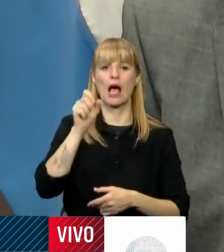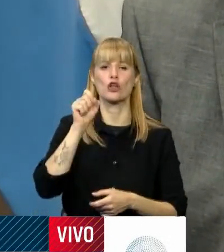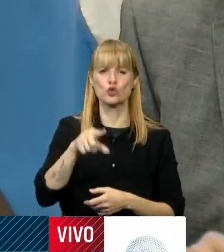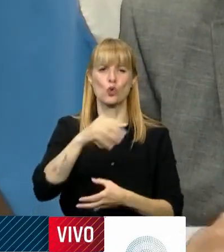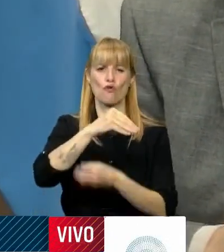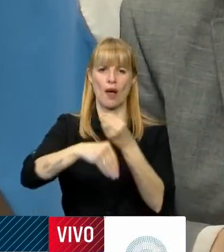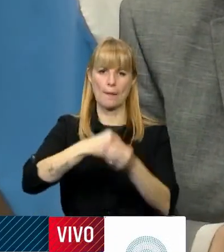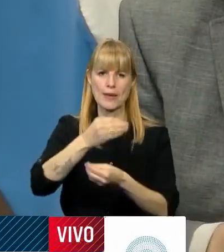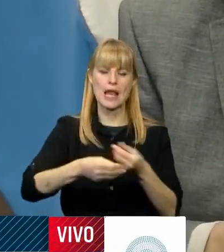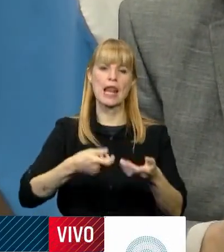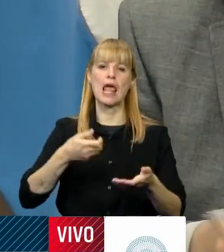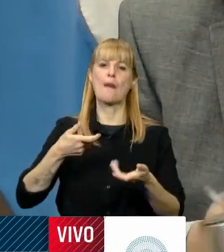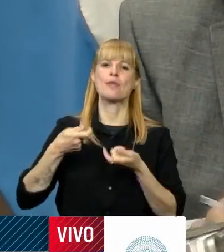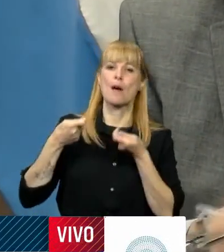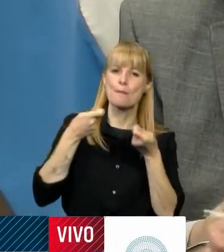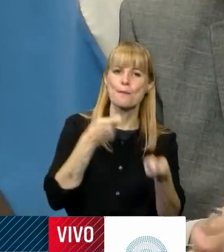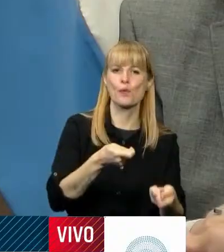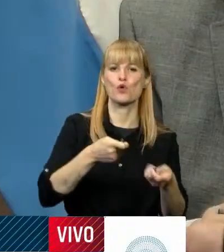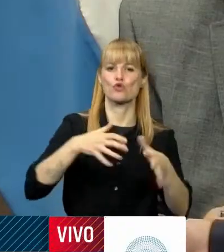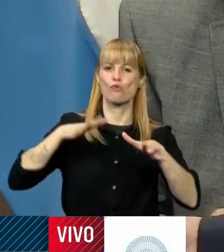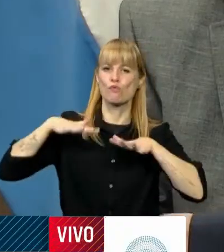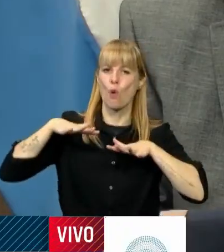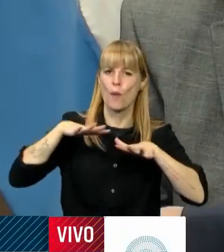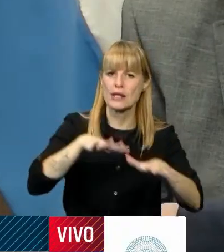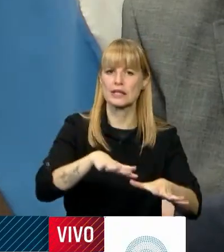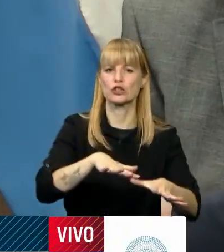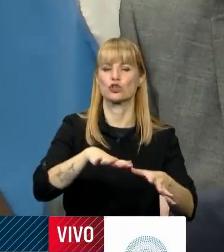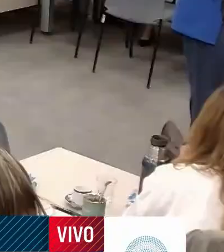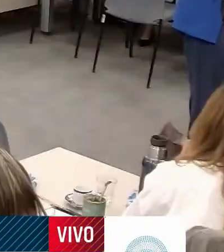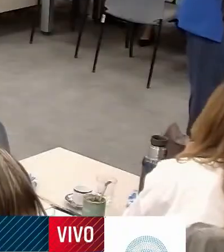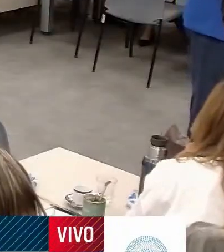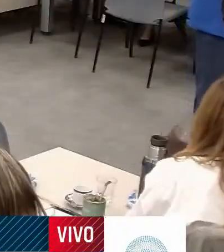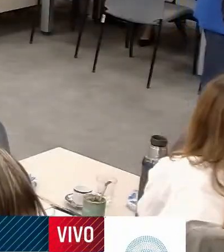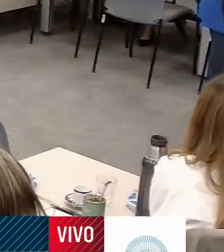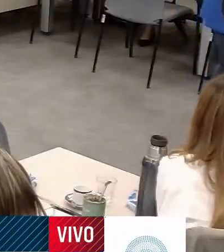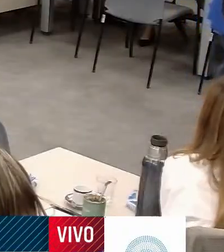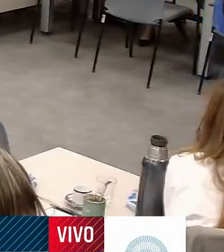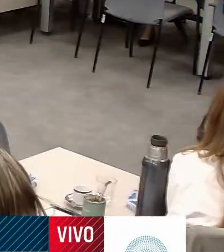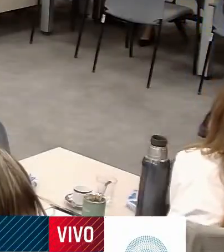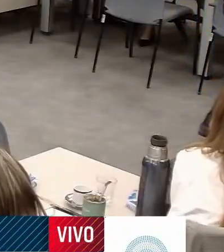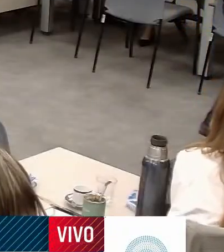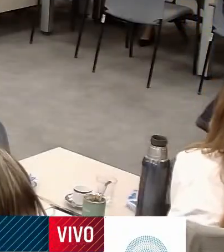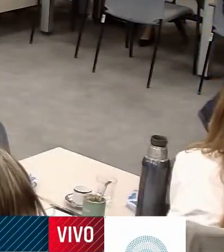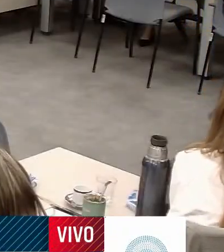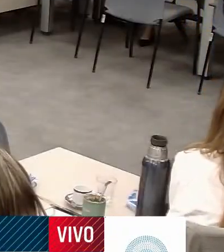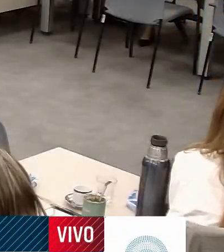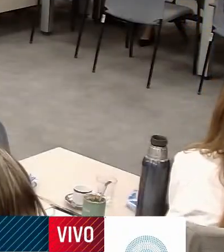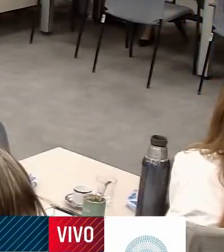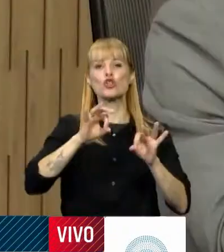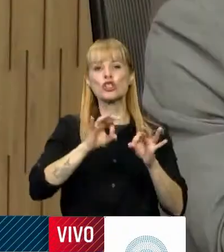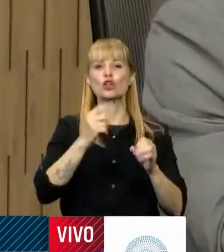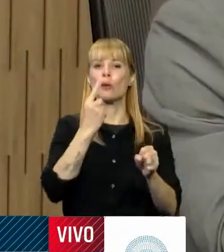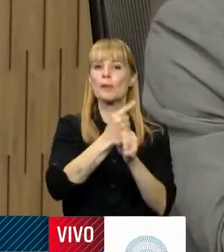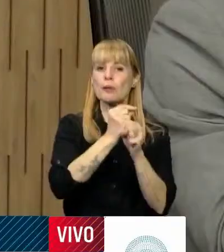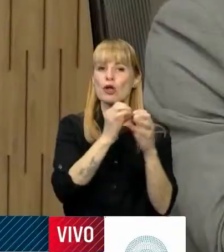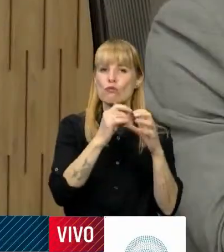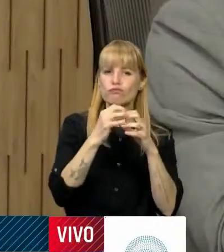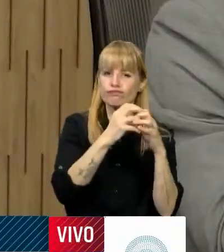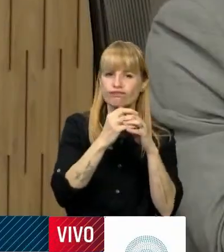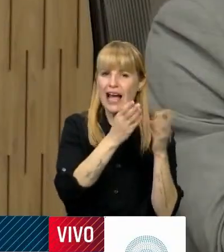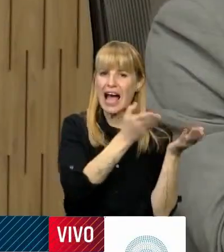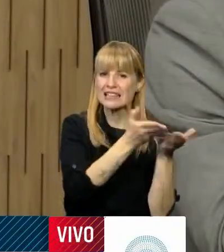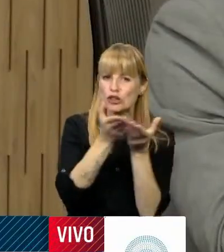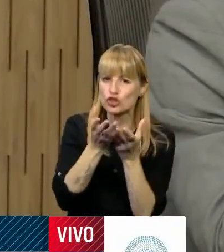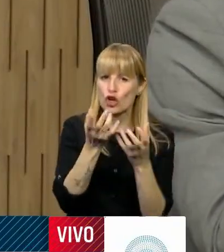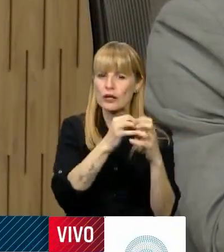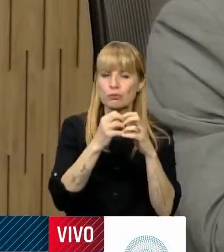baja. Exactamente. Bueno, y después tenemos la reunión de las 2 de la tarde, ya hay que irse ya a la tarde,